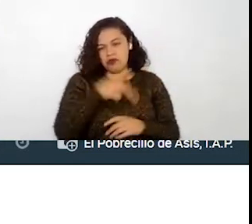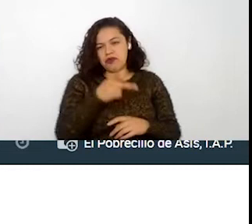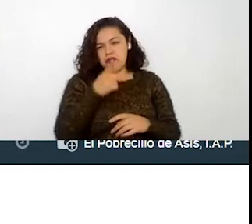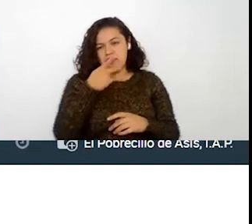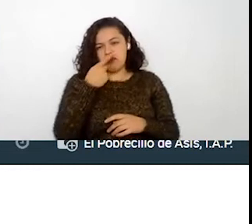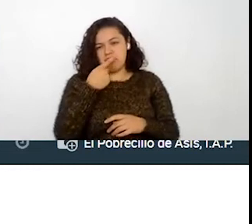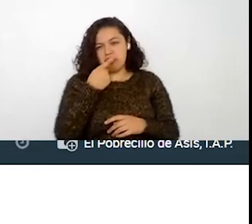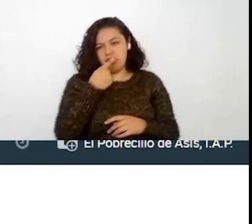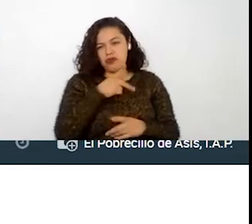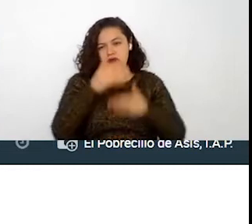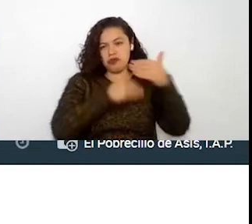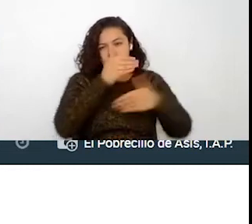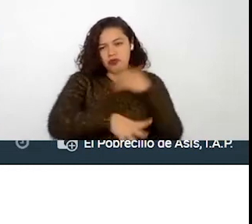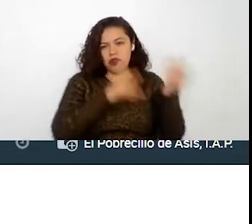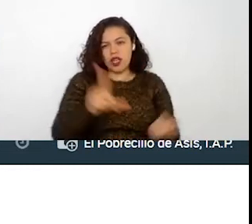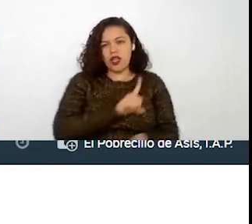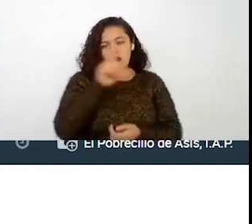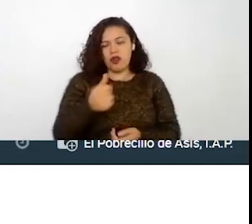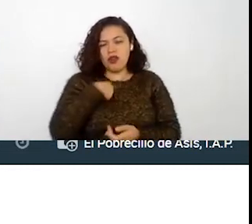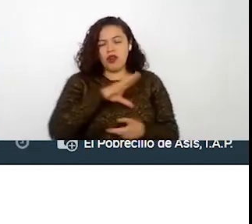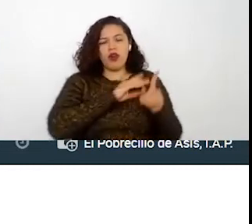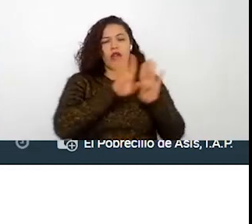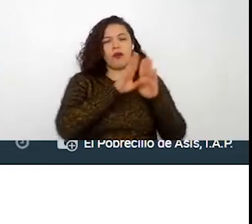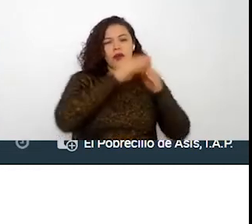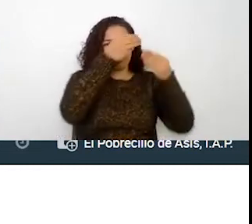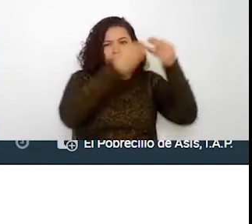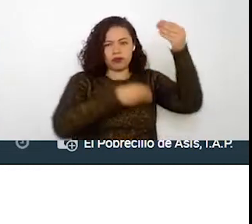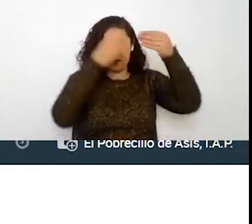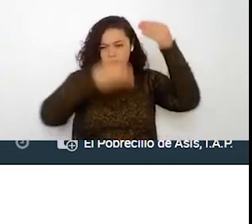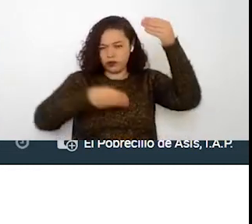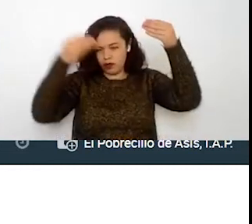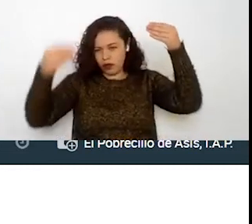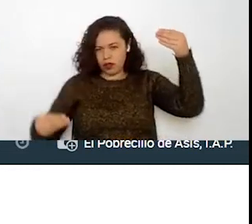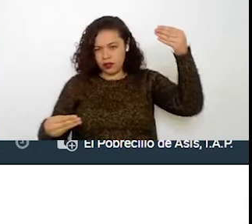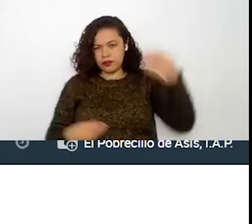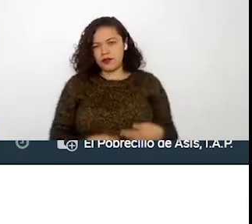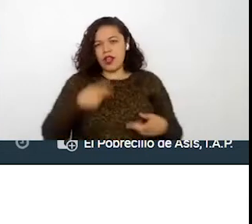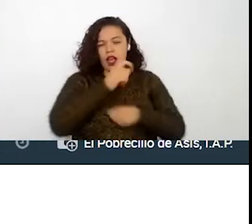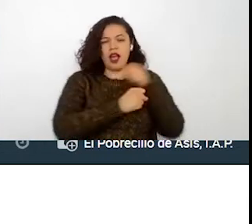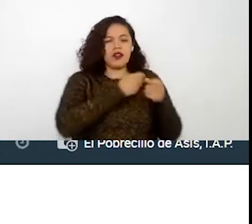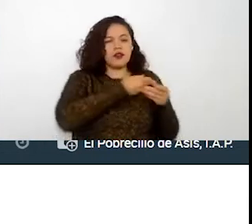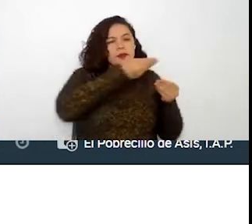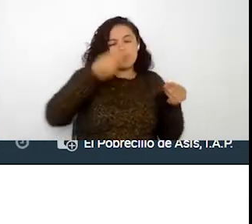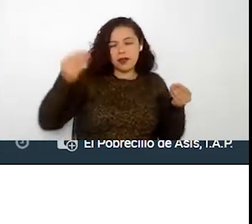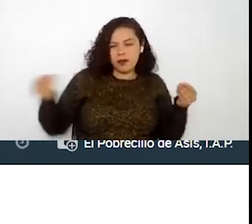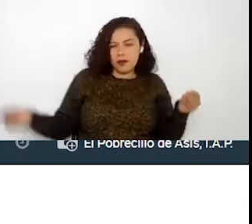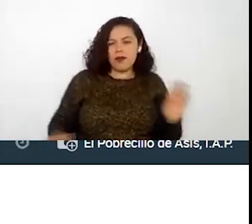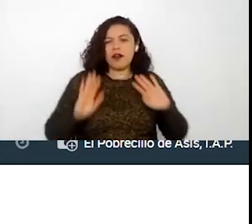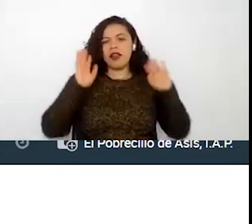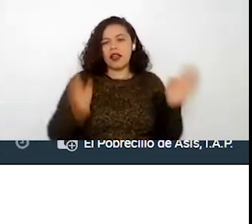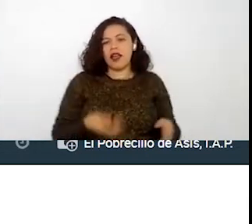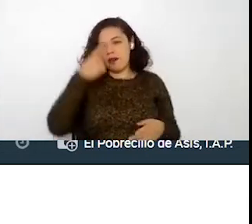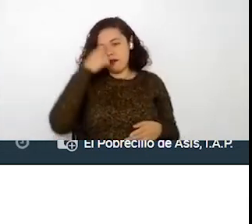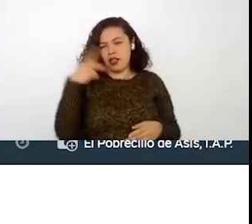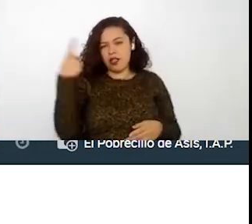Y así vamos a ir distribuyendo a lo largo del año de acuerdo a